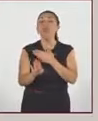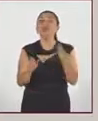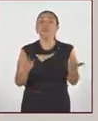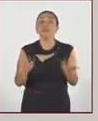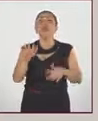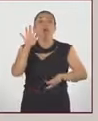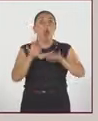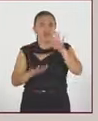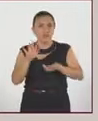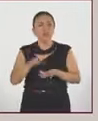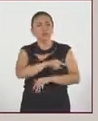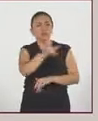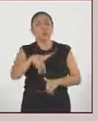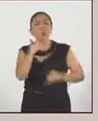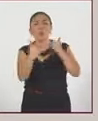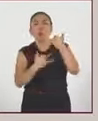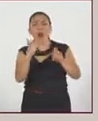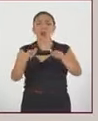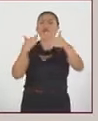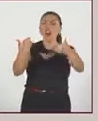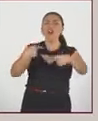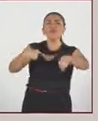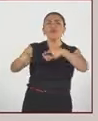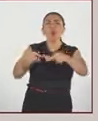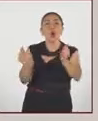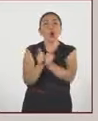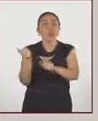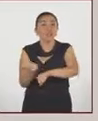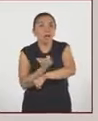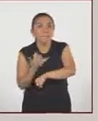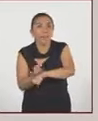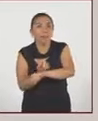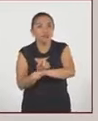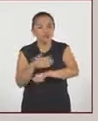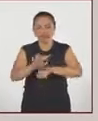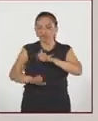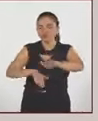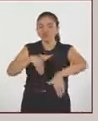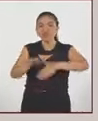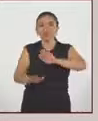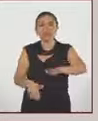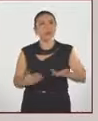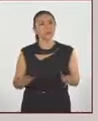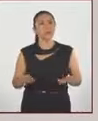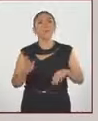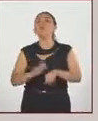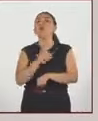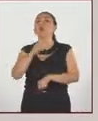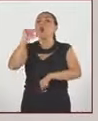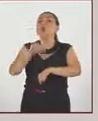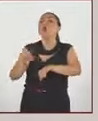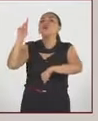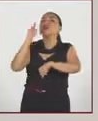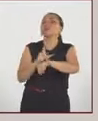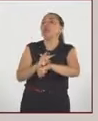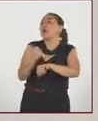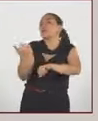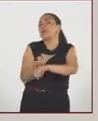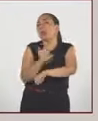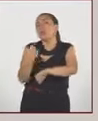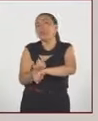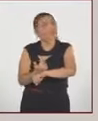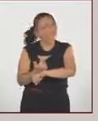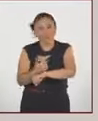veces están jugando en el recreo fútbol con zapatos, ¿no? Porque es lo que les pues, traían puesto, ¿no? Hay que tener